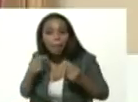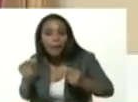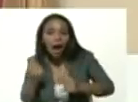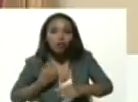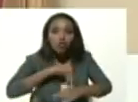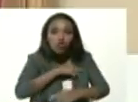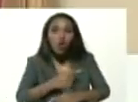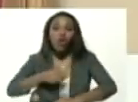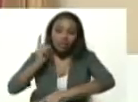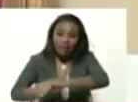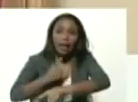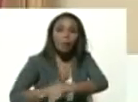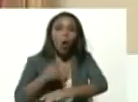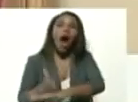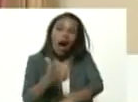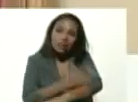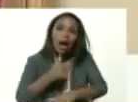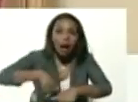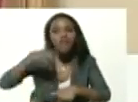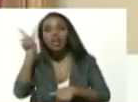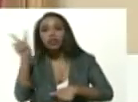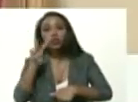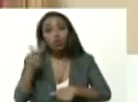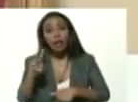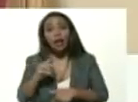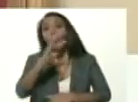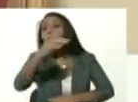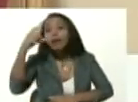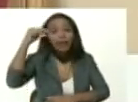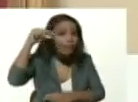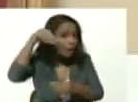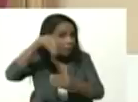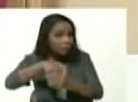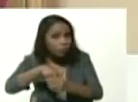a tiempo en Venezuela de la cuarentena nacional,